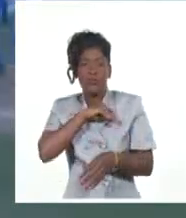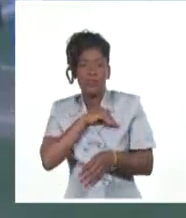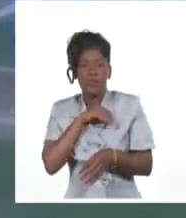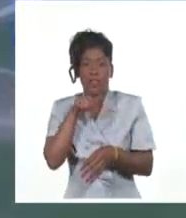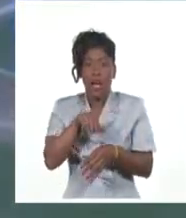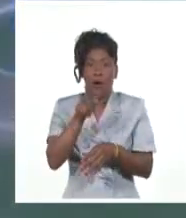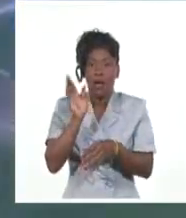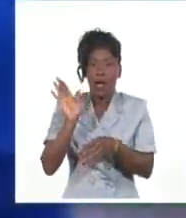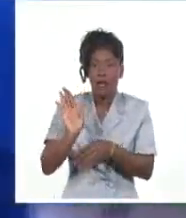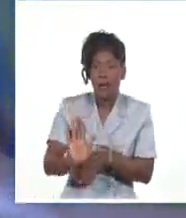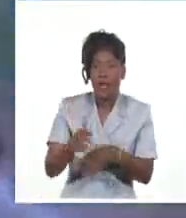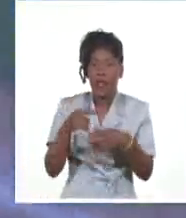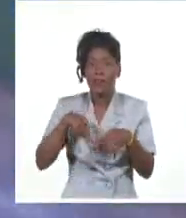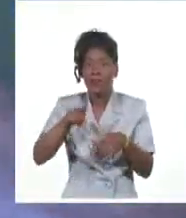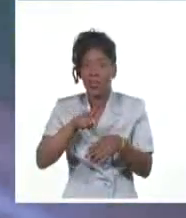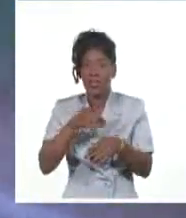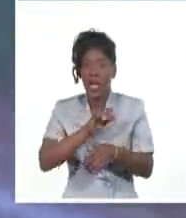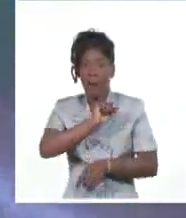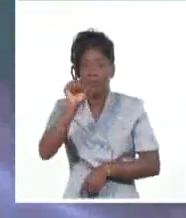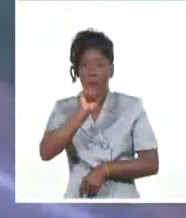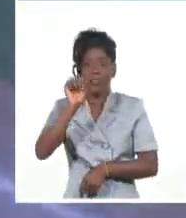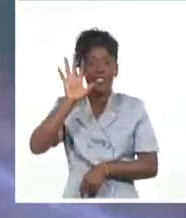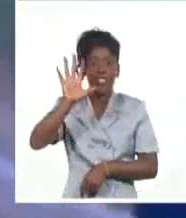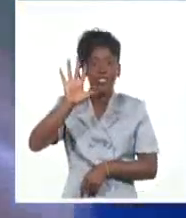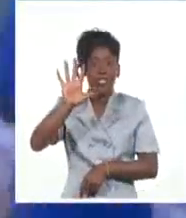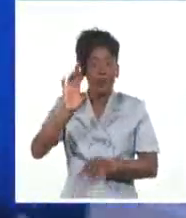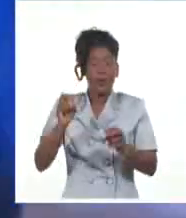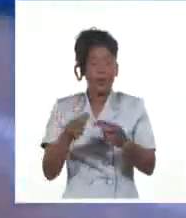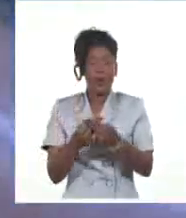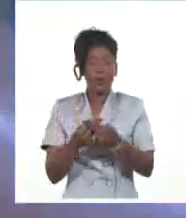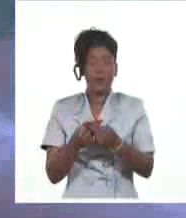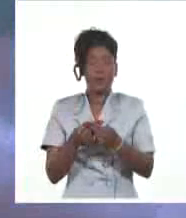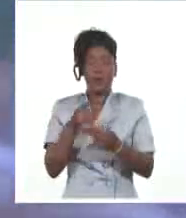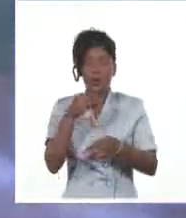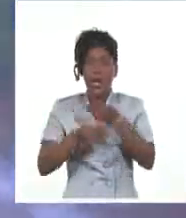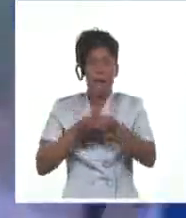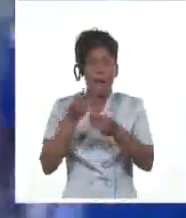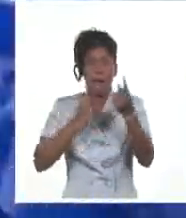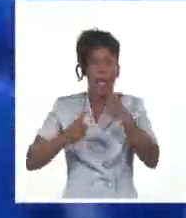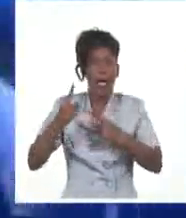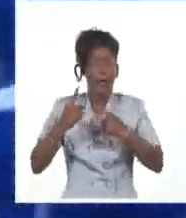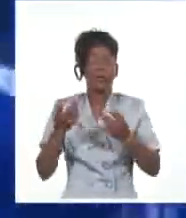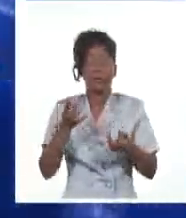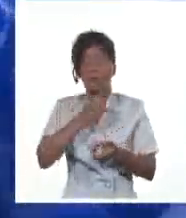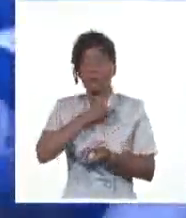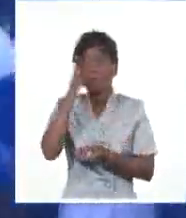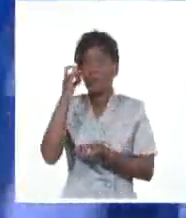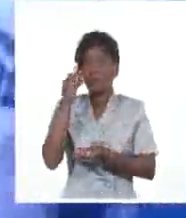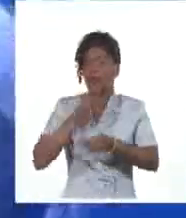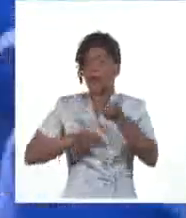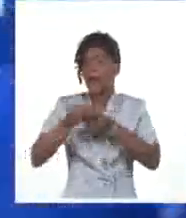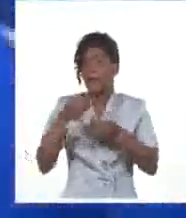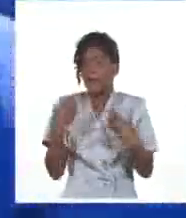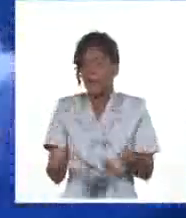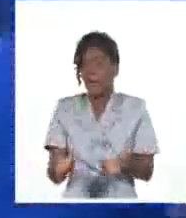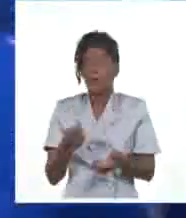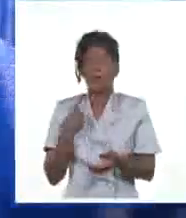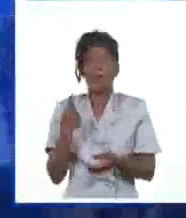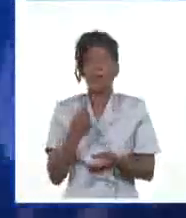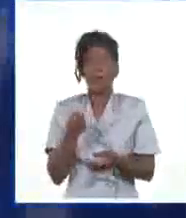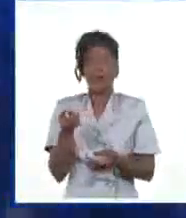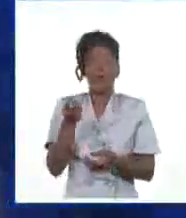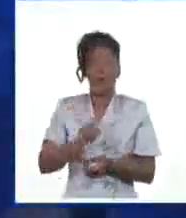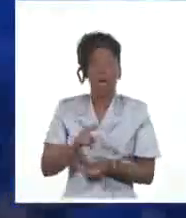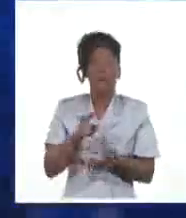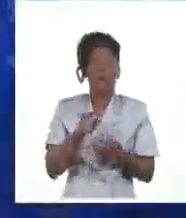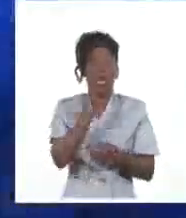con estas 5 victorias consecutivas? Sí, lo que ha cambiado es que bueno, nosotros en la gira teníamos carencia de algunos jugadores